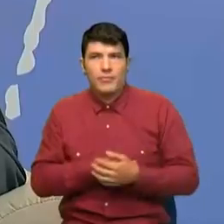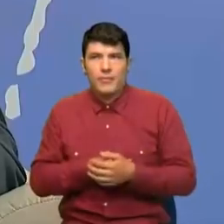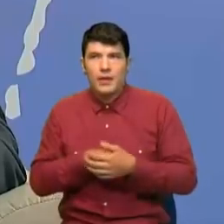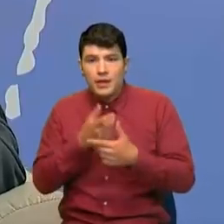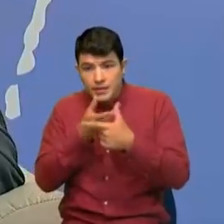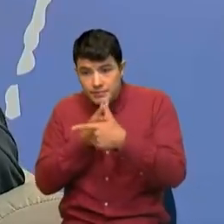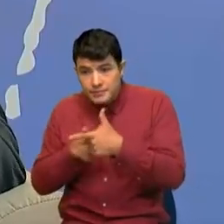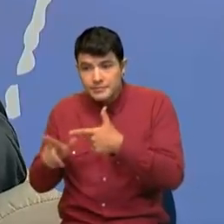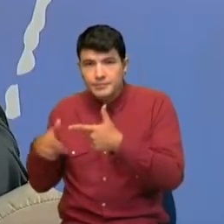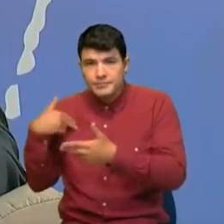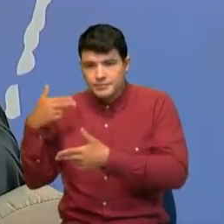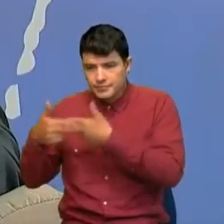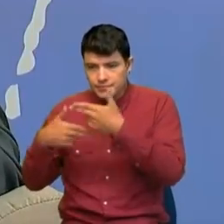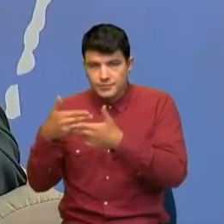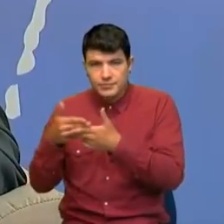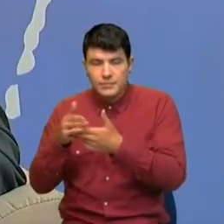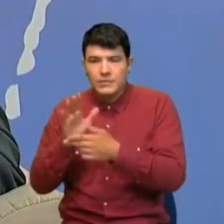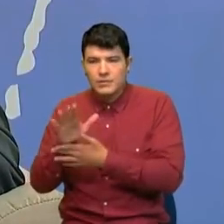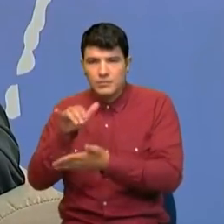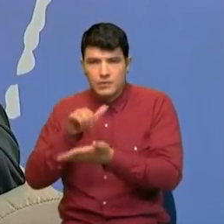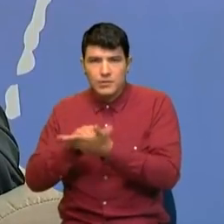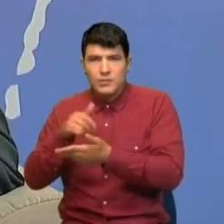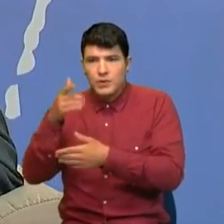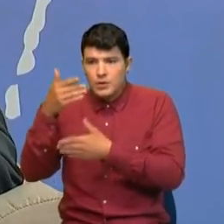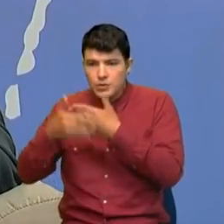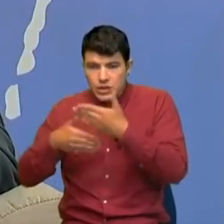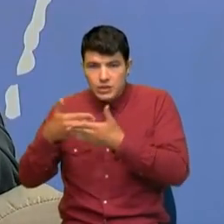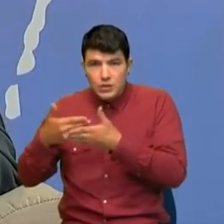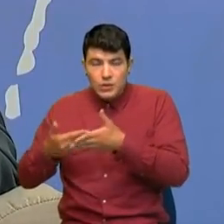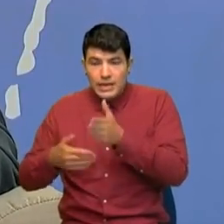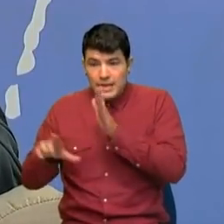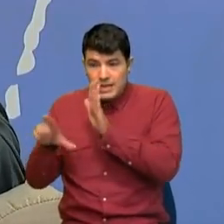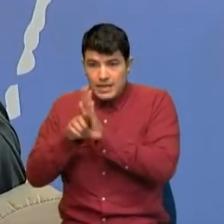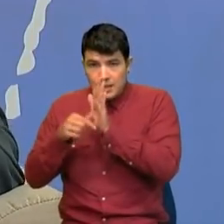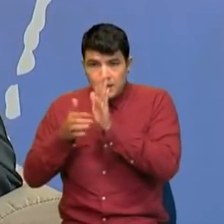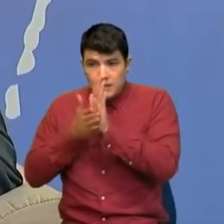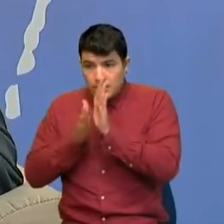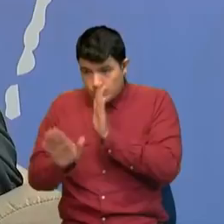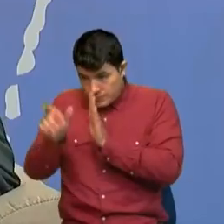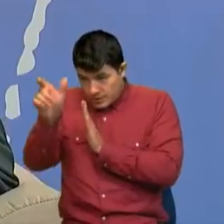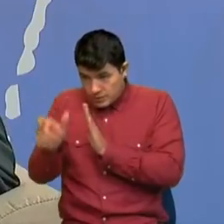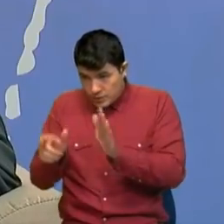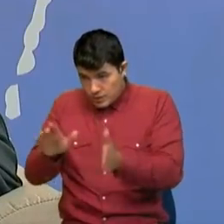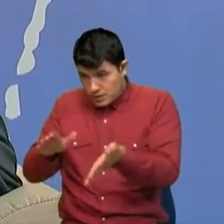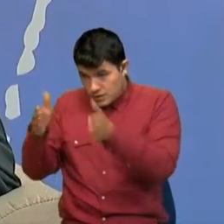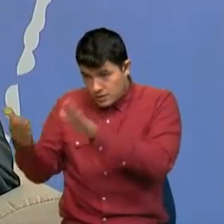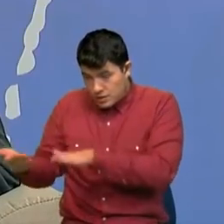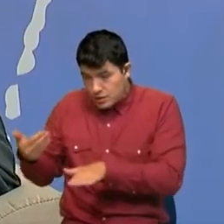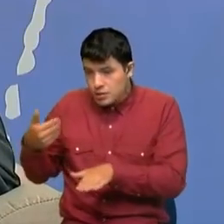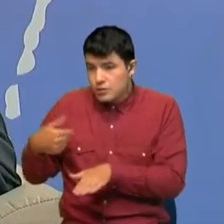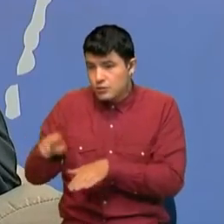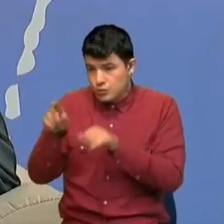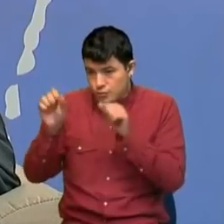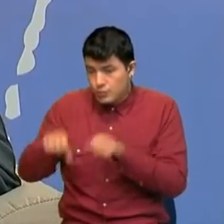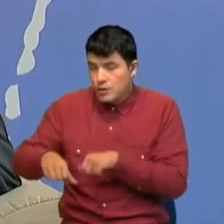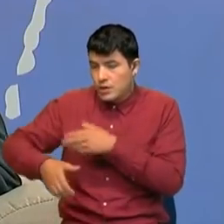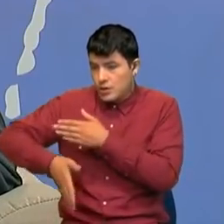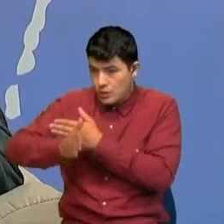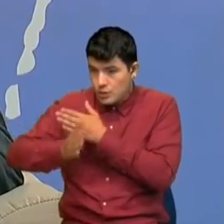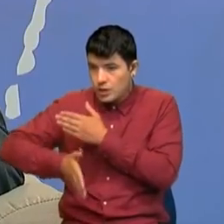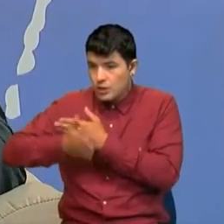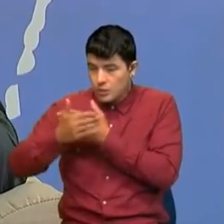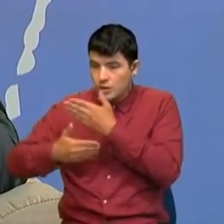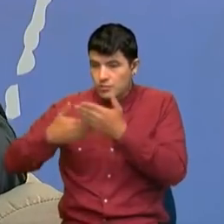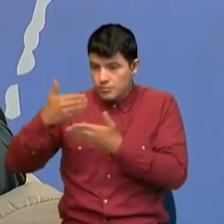el procedimiento que la ley ha establecido para que una persona que ha fallecido pueda continuar y perpetuar su